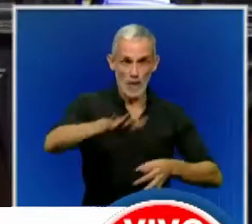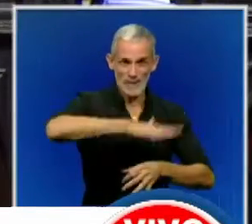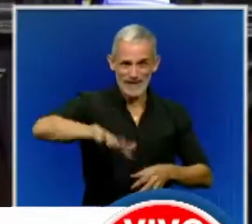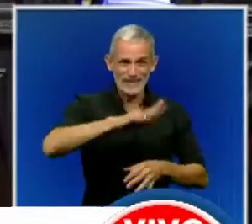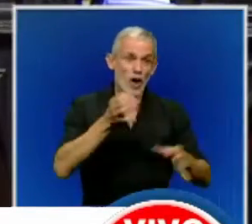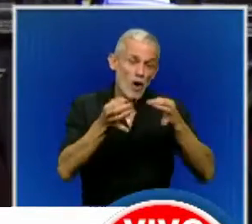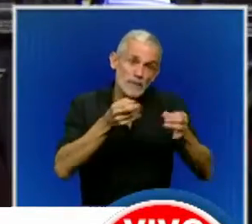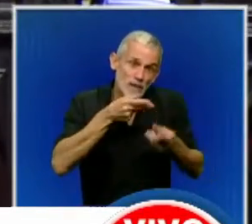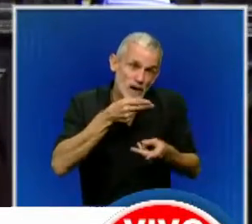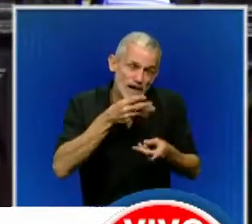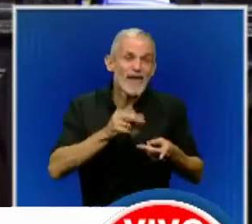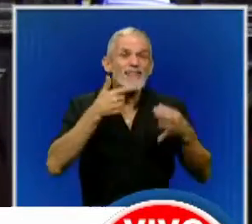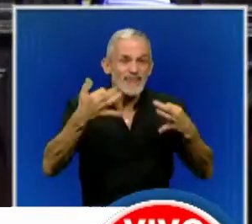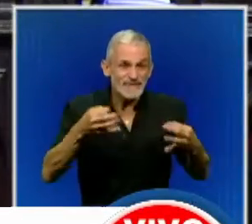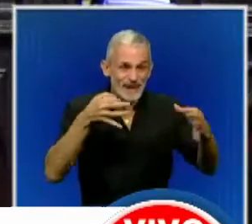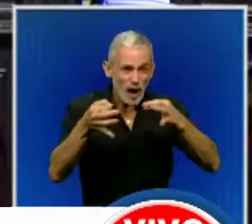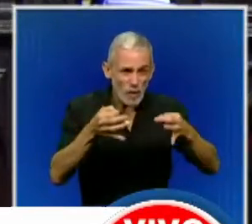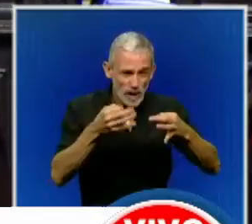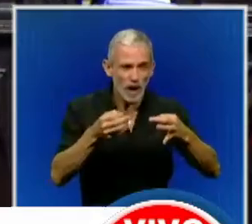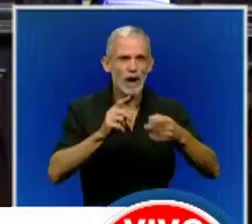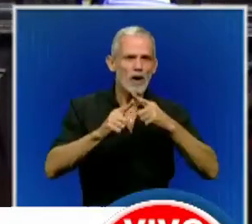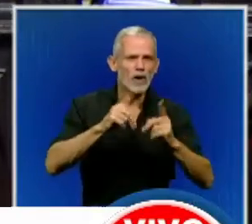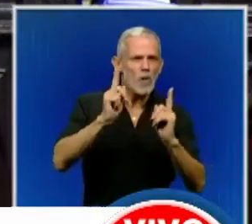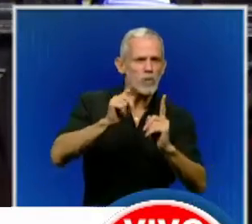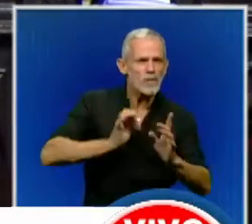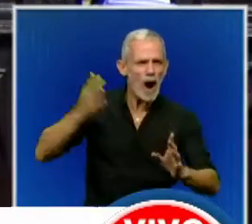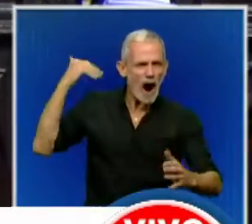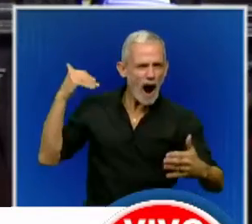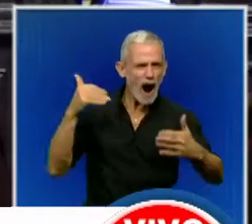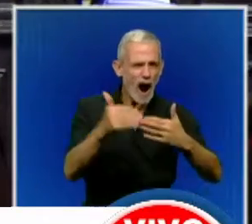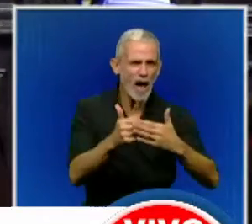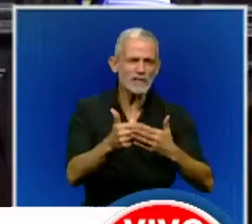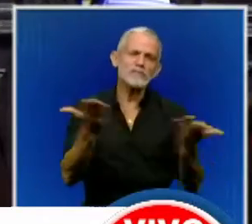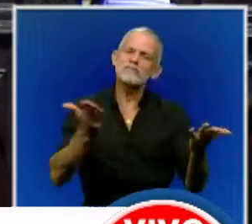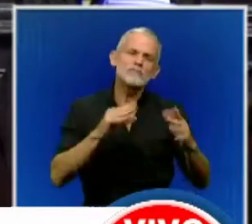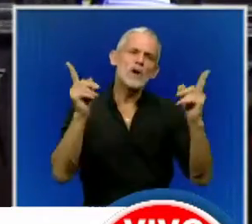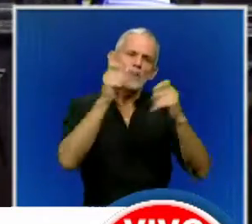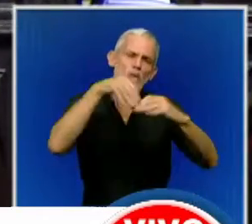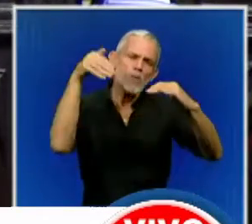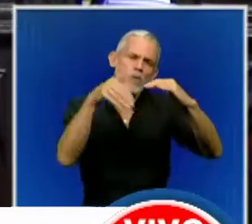no conversamos en serio y siguen con viejas recetas, la crisis se profundiza